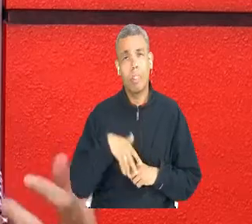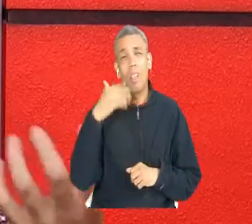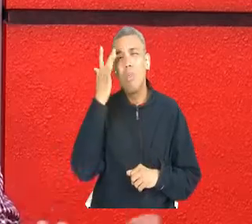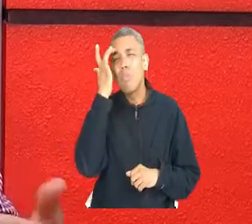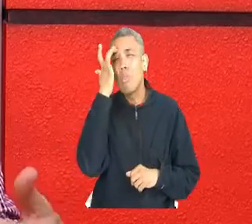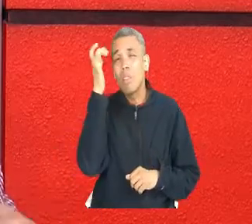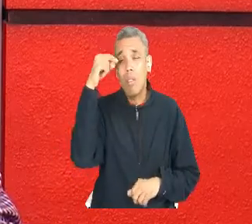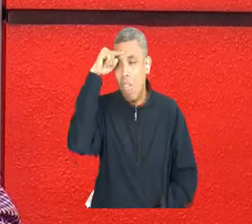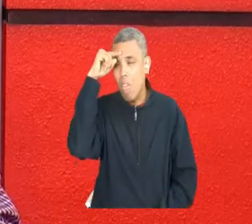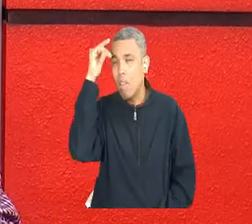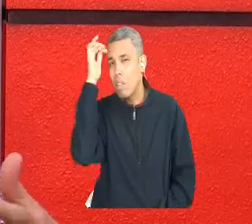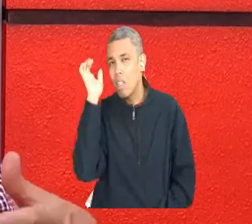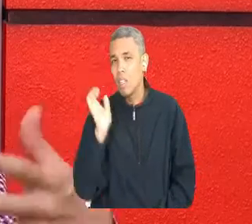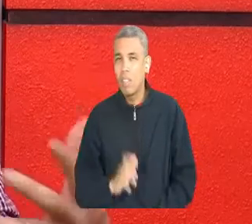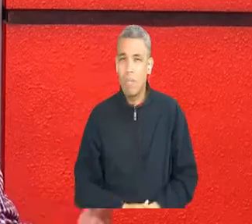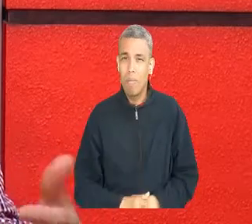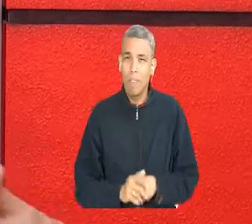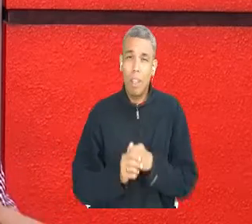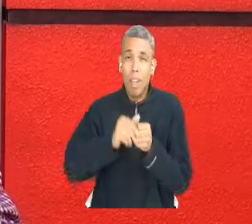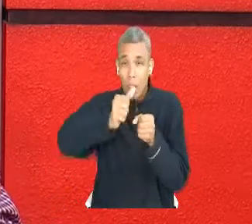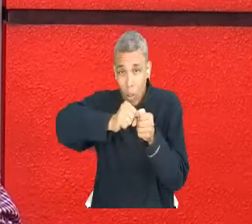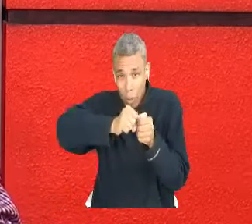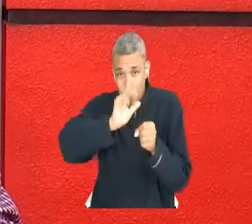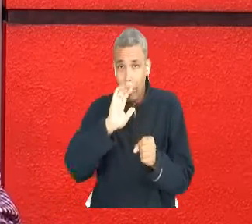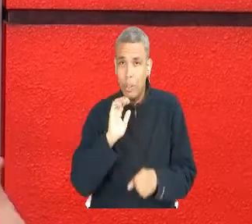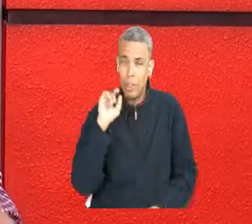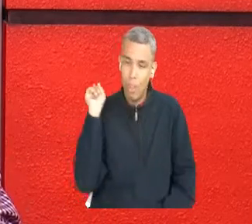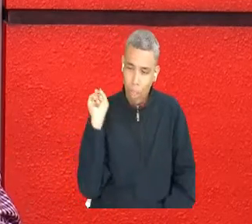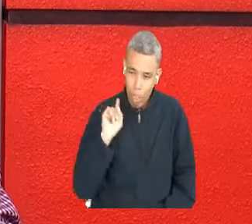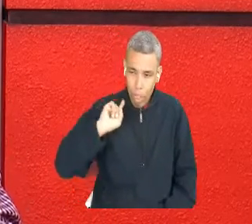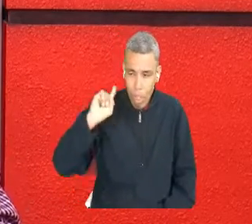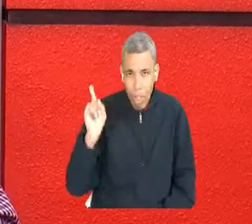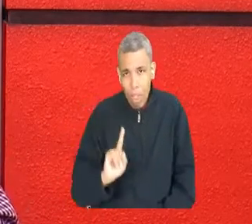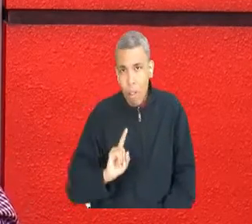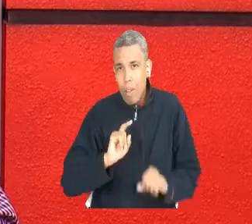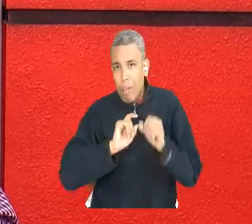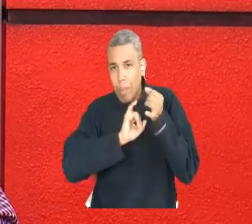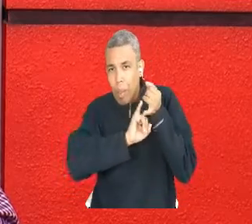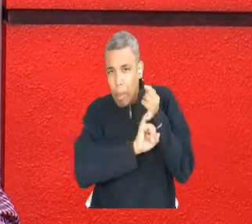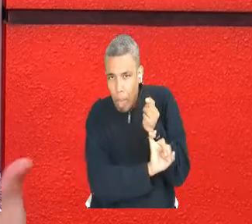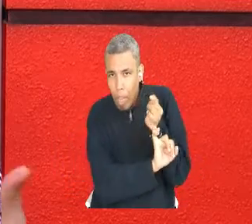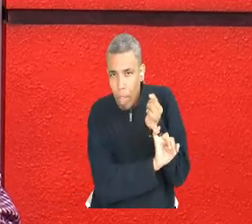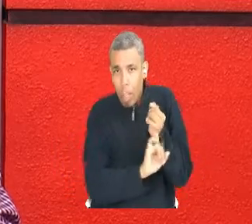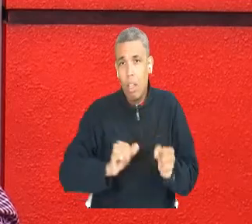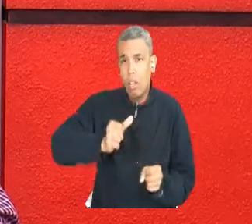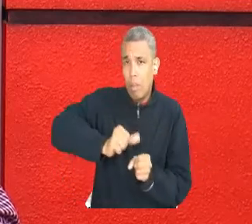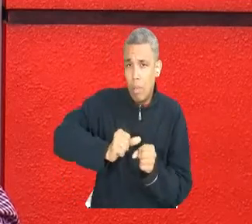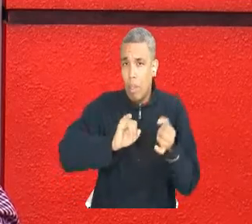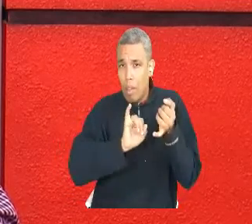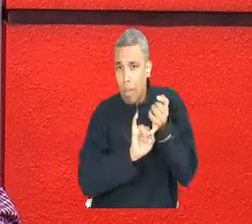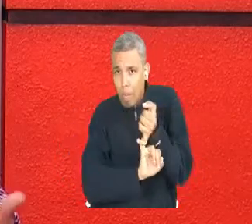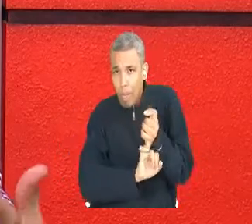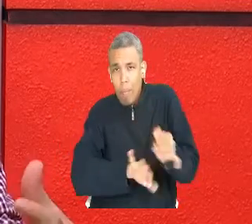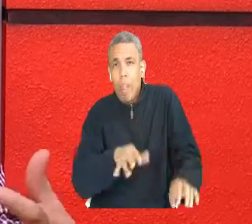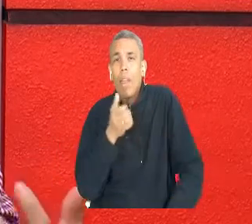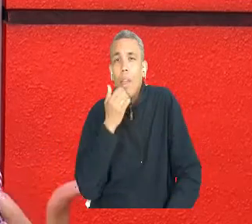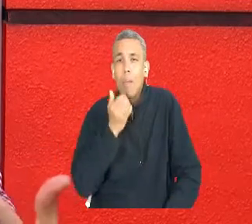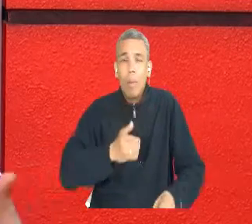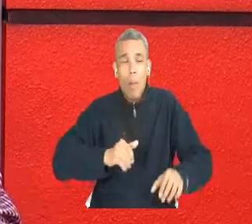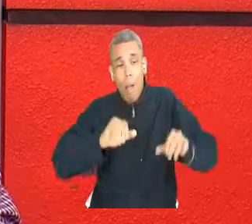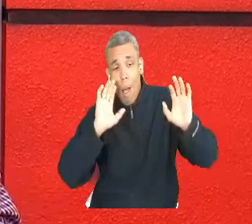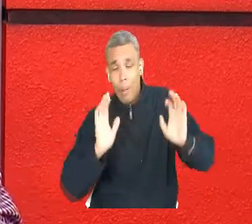no podemos negar que dependemos del petróleo de la parte petroquímica pero es la hora de ver que